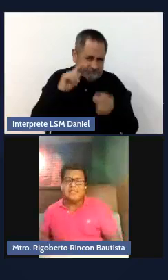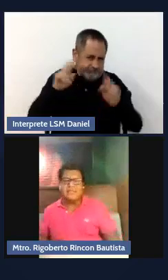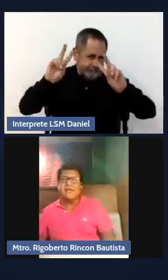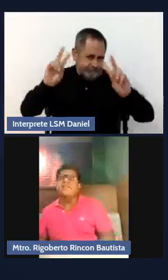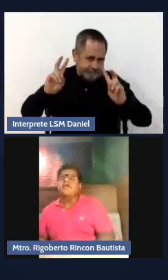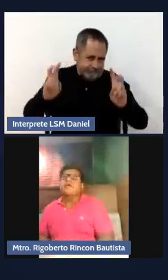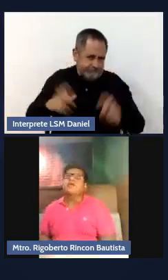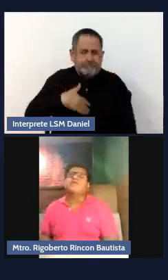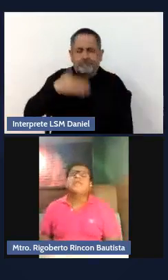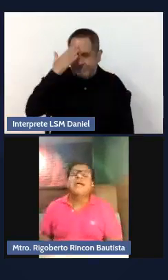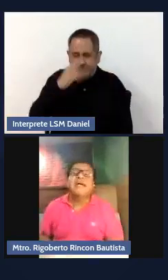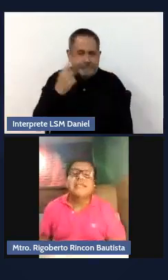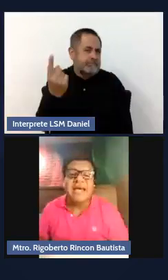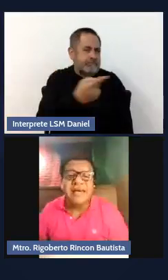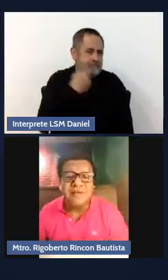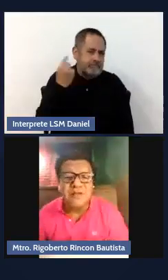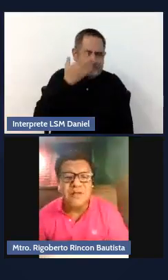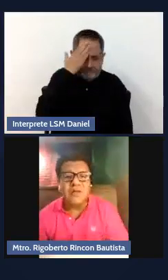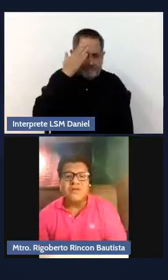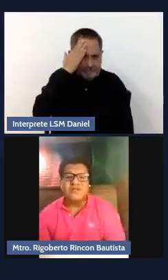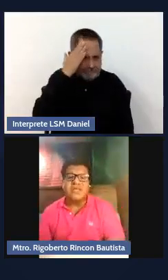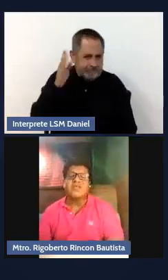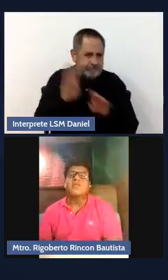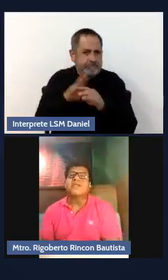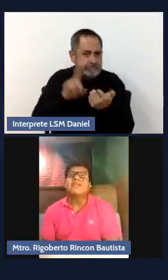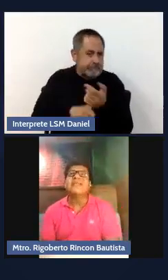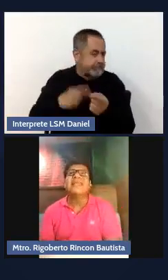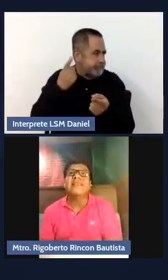todos ya hemos ido conociendo acerca